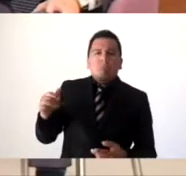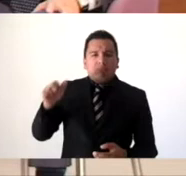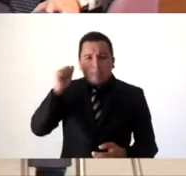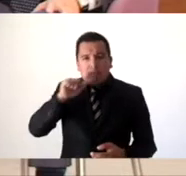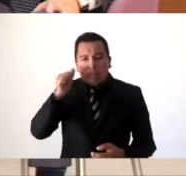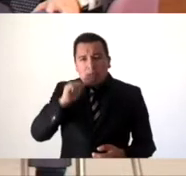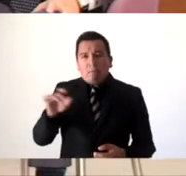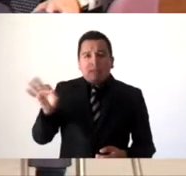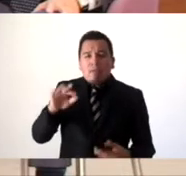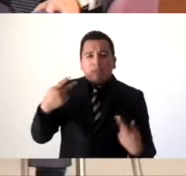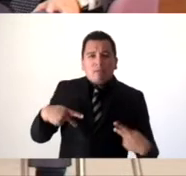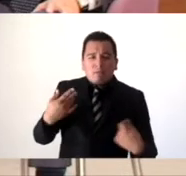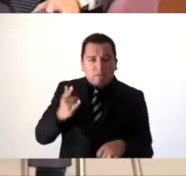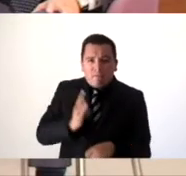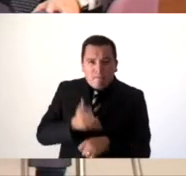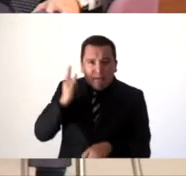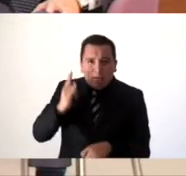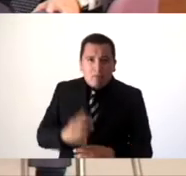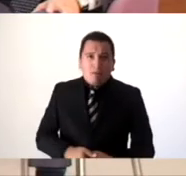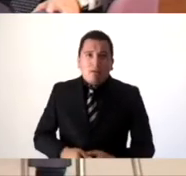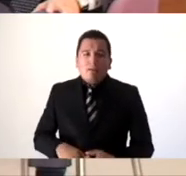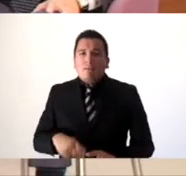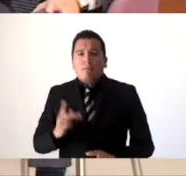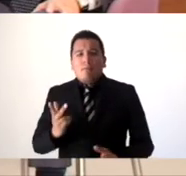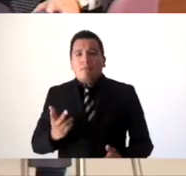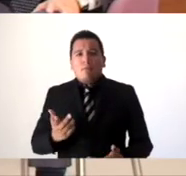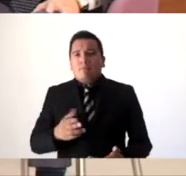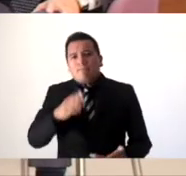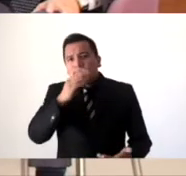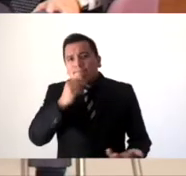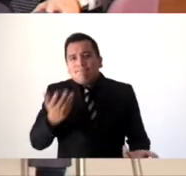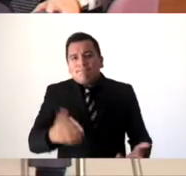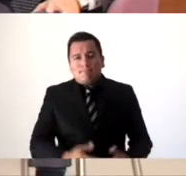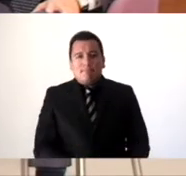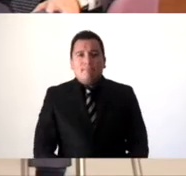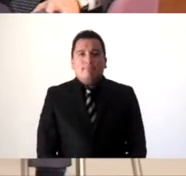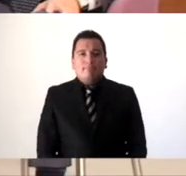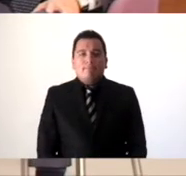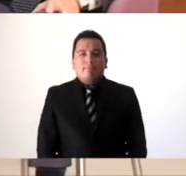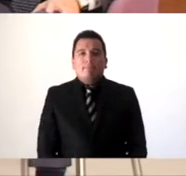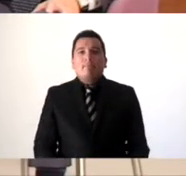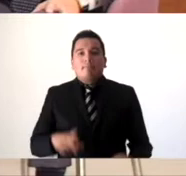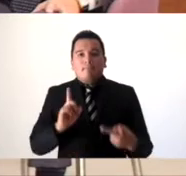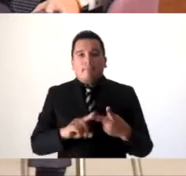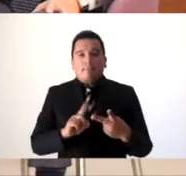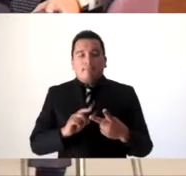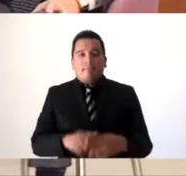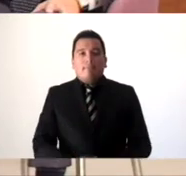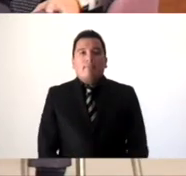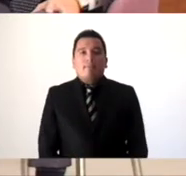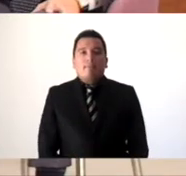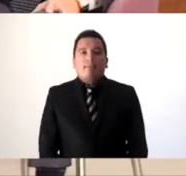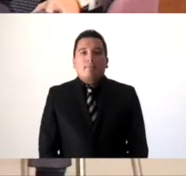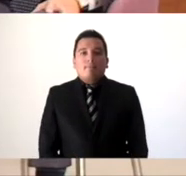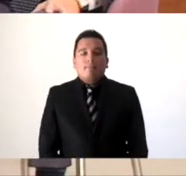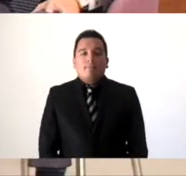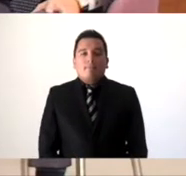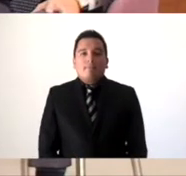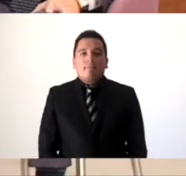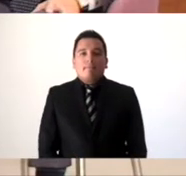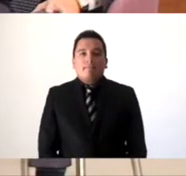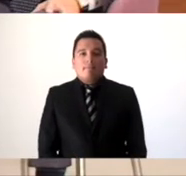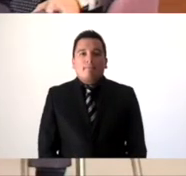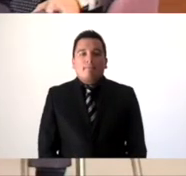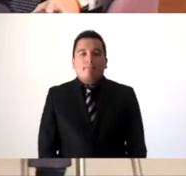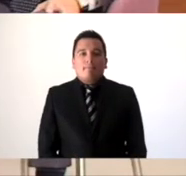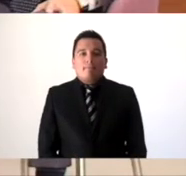para decir que siempre está presente la posibilidad de que haya un fraude cuando realmente no es así. Y lo segundo es que, lo cierto